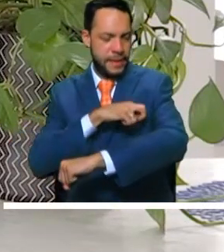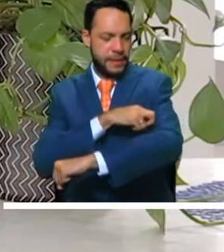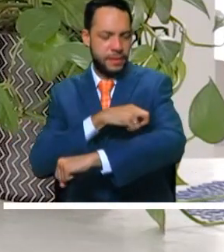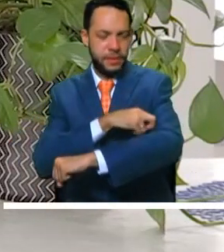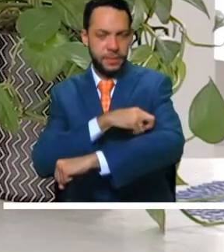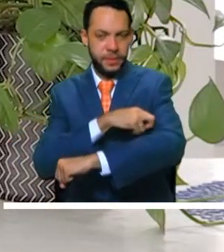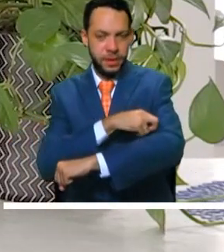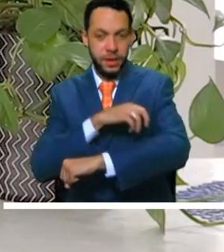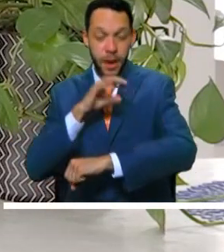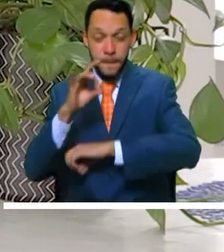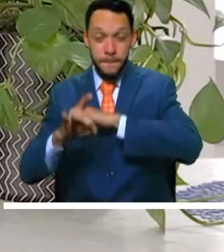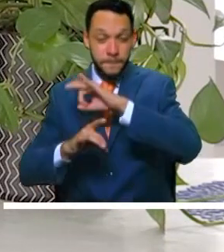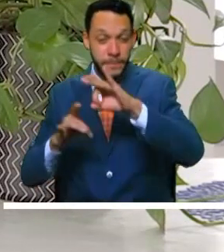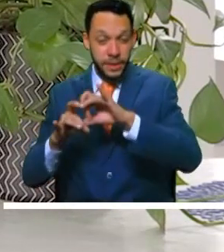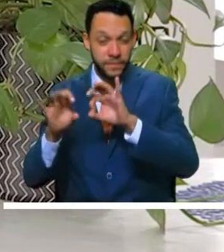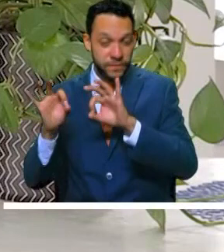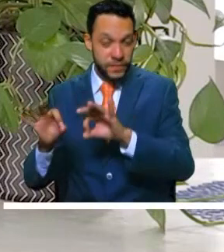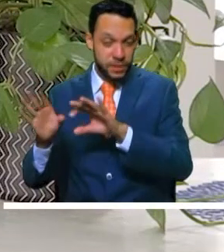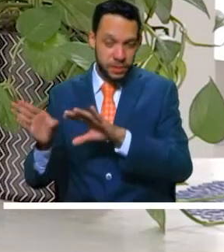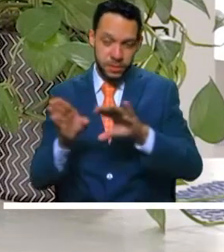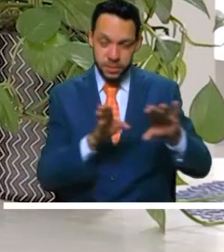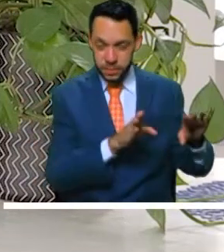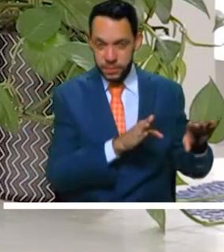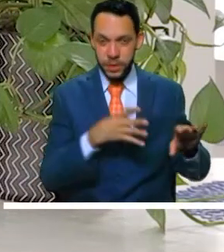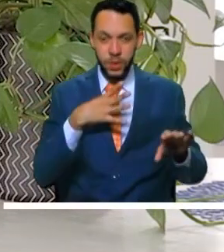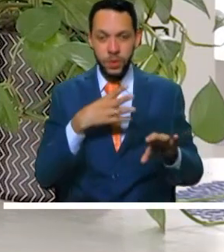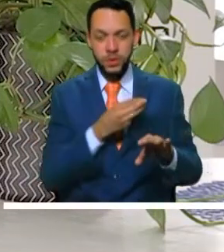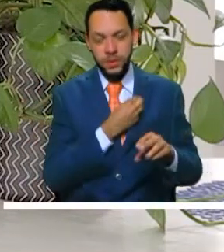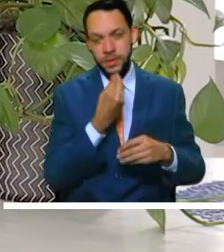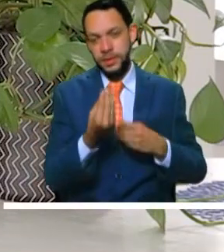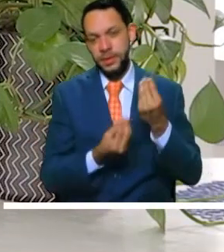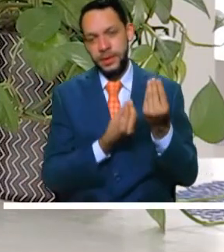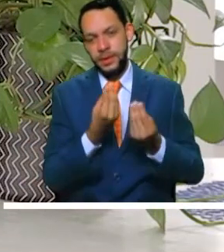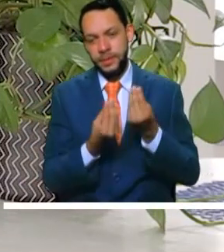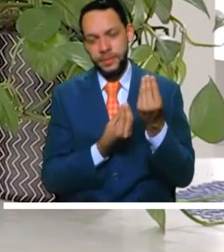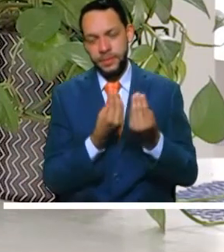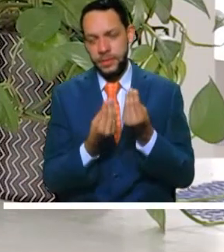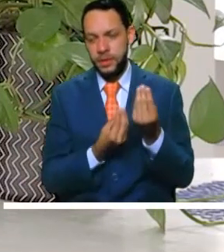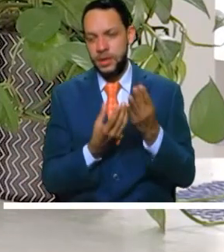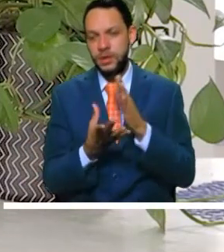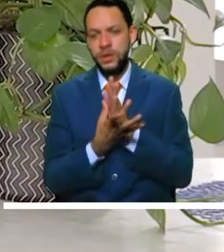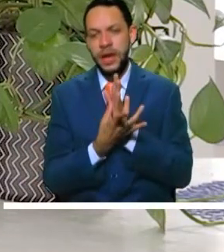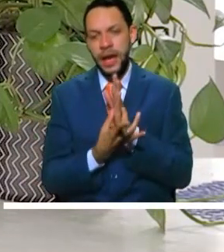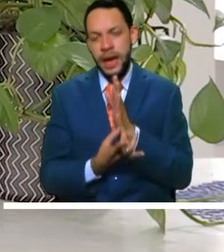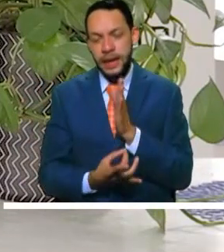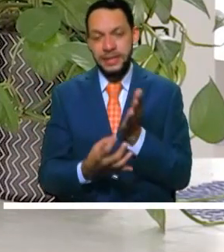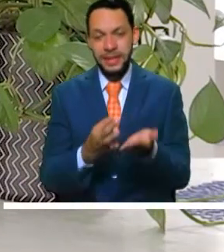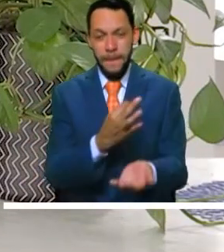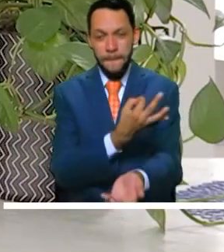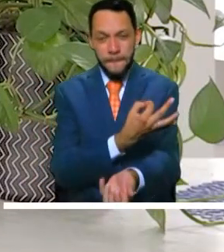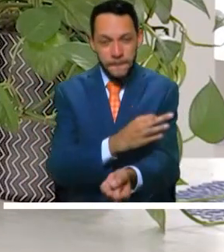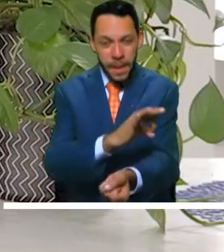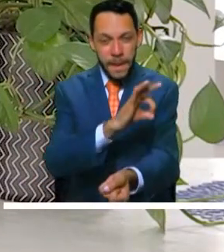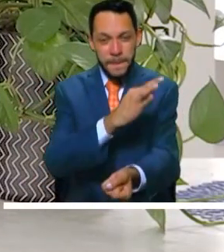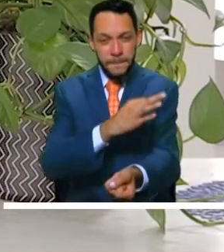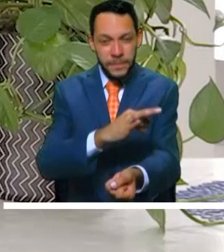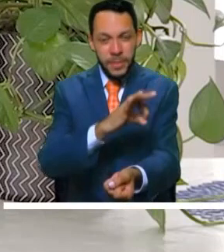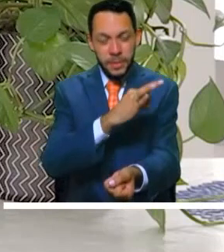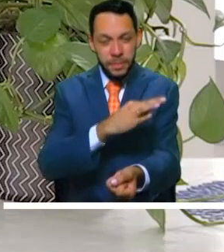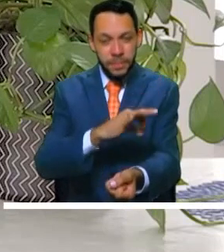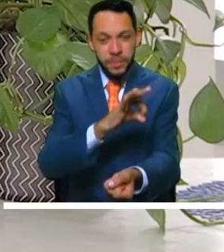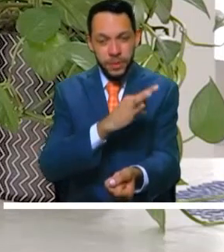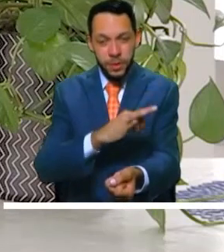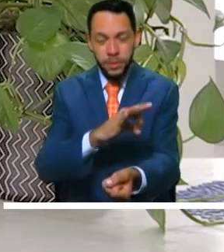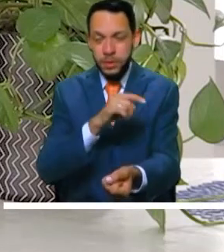calidad. Cuando hablamos de las grasas siempre han tenido un mito que son